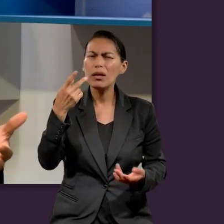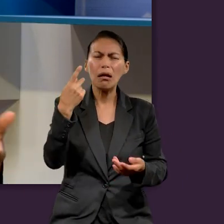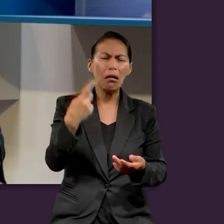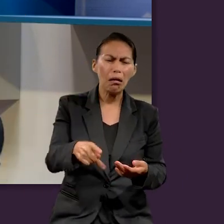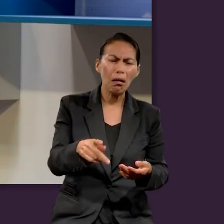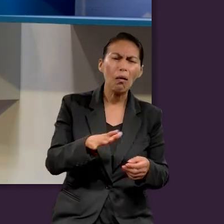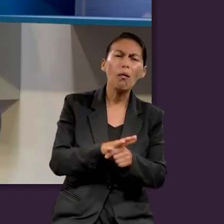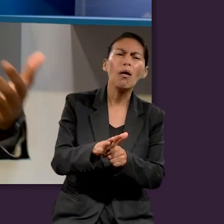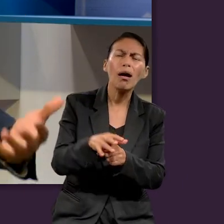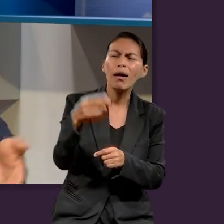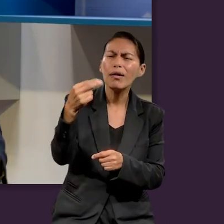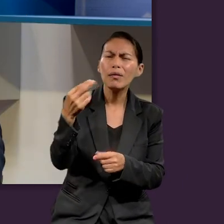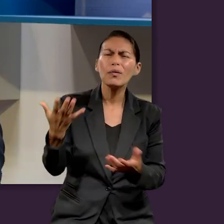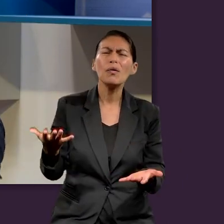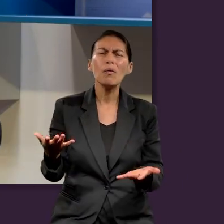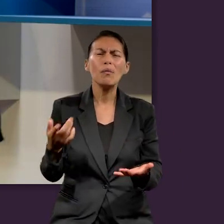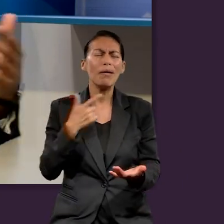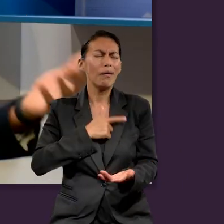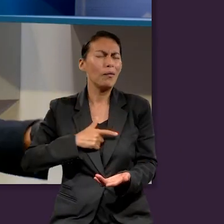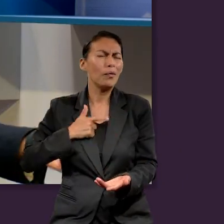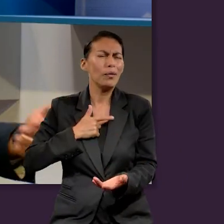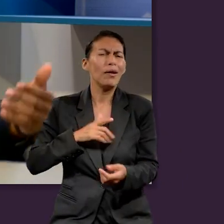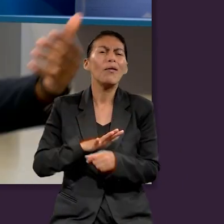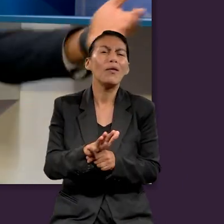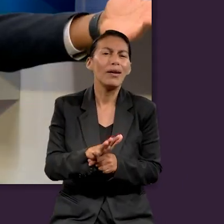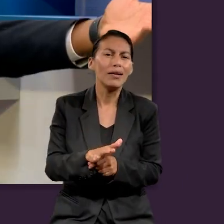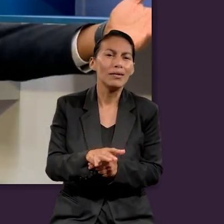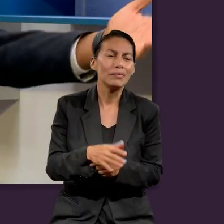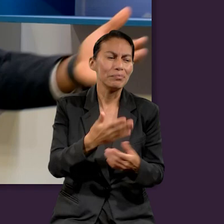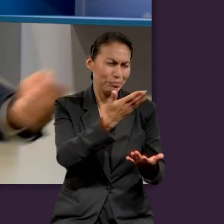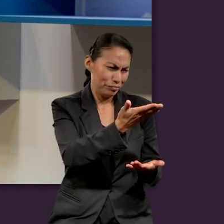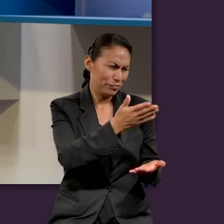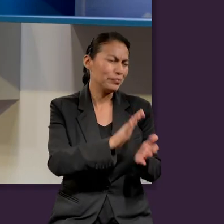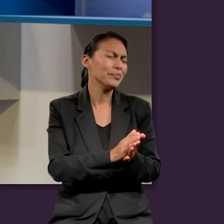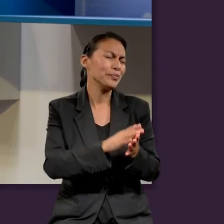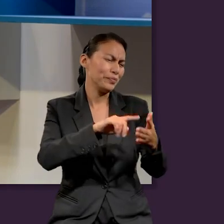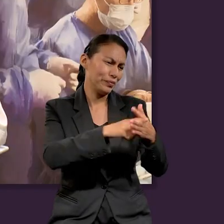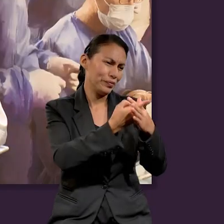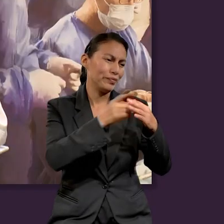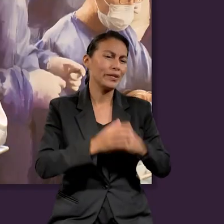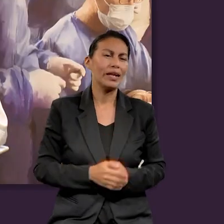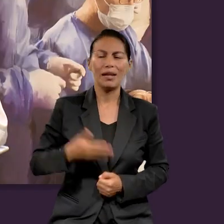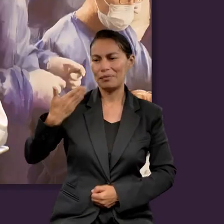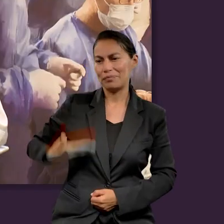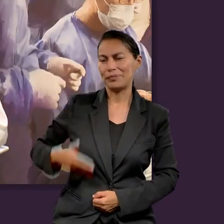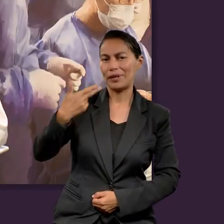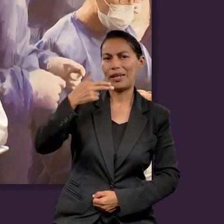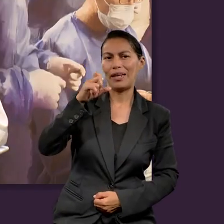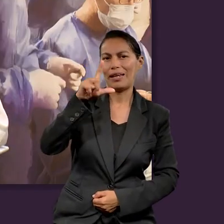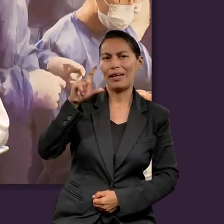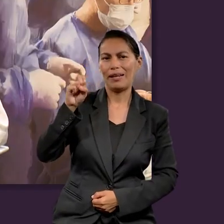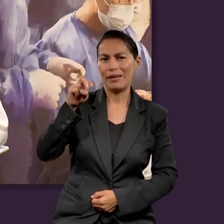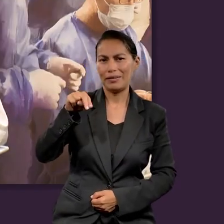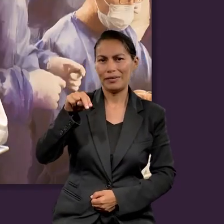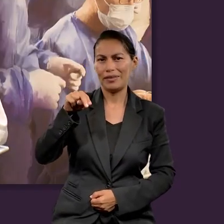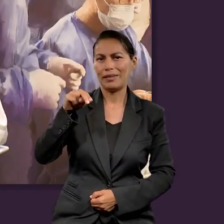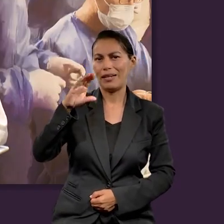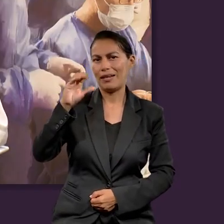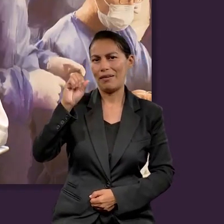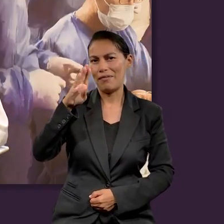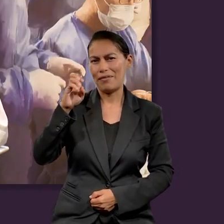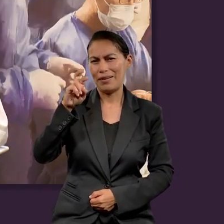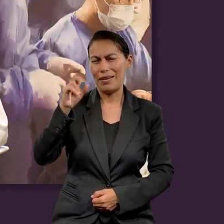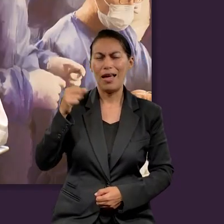dónde son cómo se llaman que les gusta empezamos contigo mi nombre es Helen Berenice Díaz Cabrera